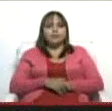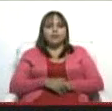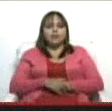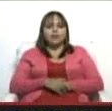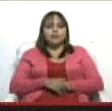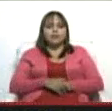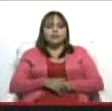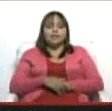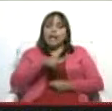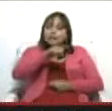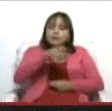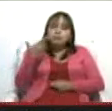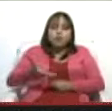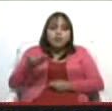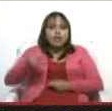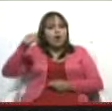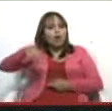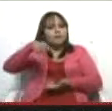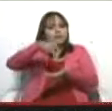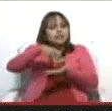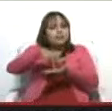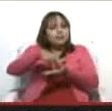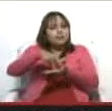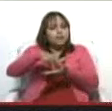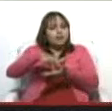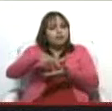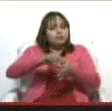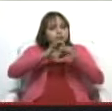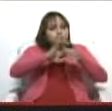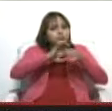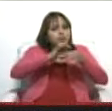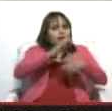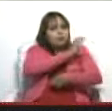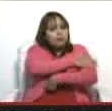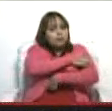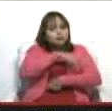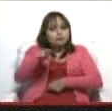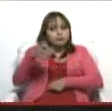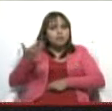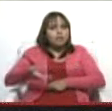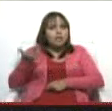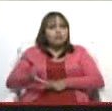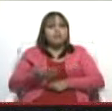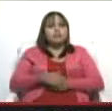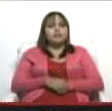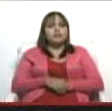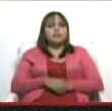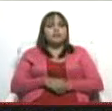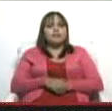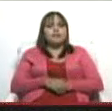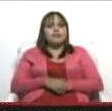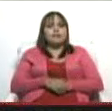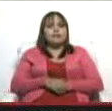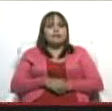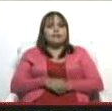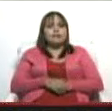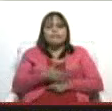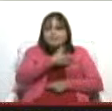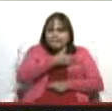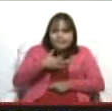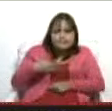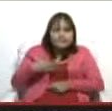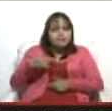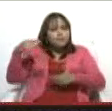plataforma unitaria hoy acá. O sea, digamos que es bastante importante. Eso quisiera que nos ahondara un poco